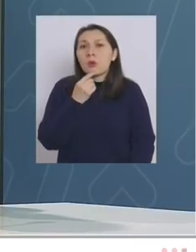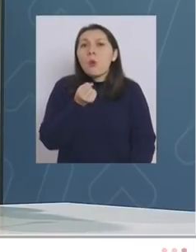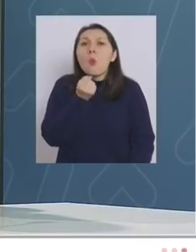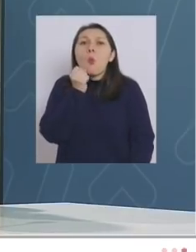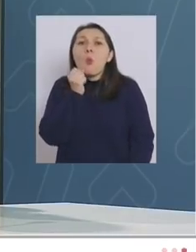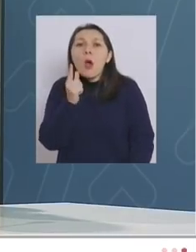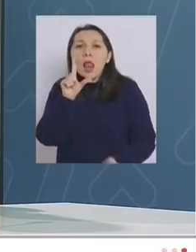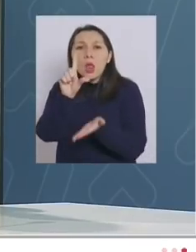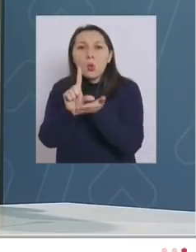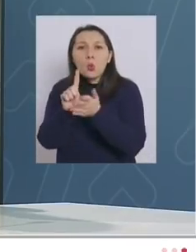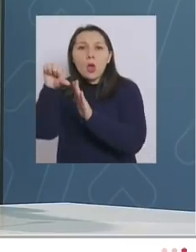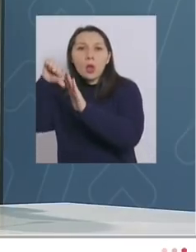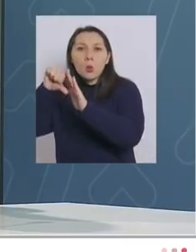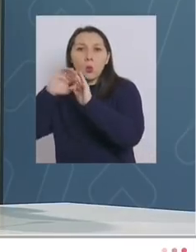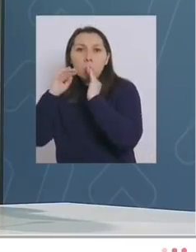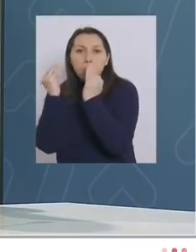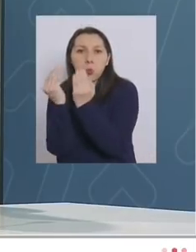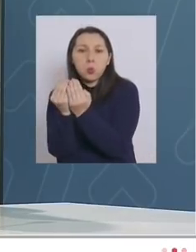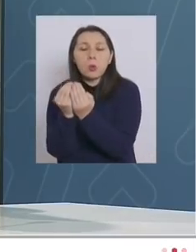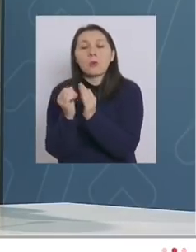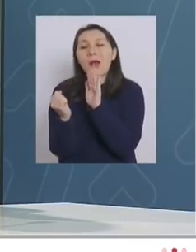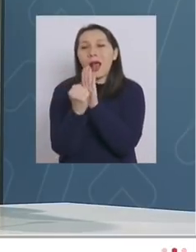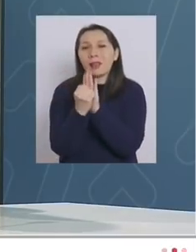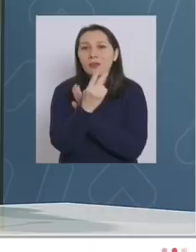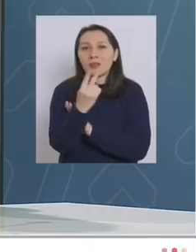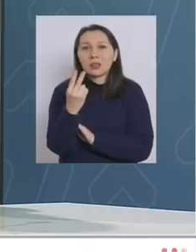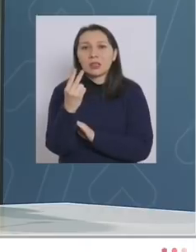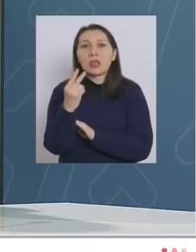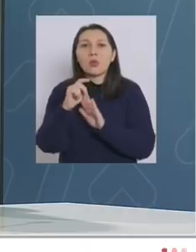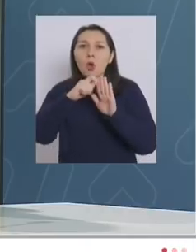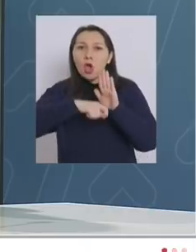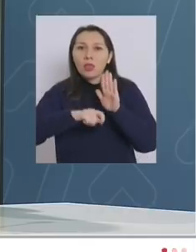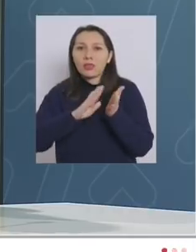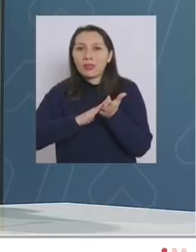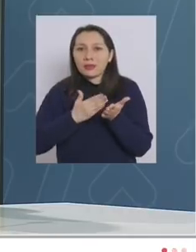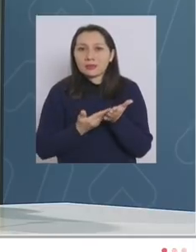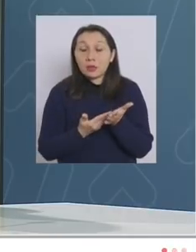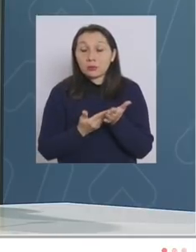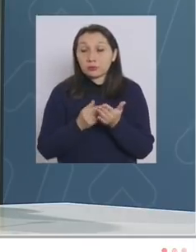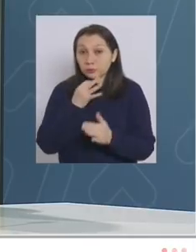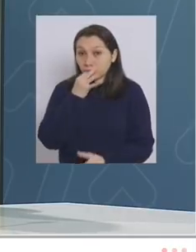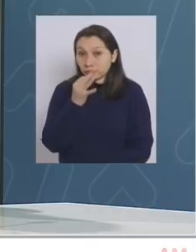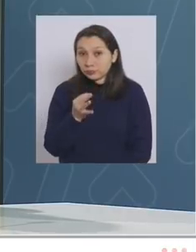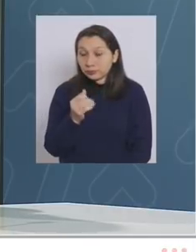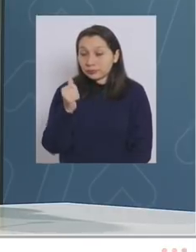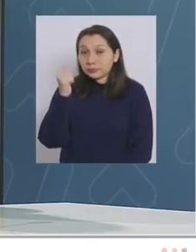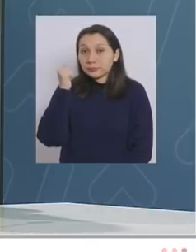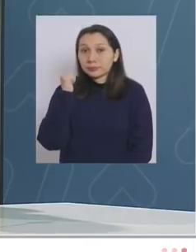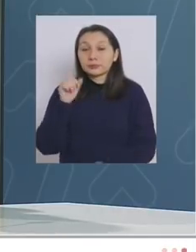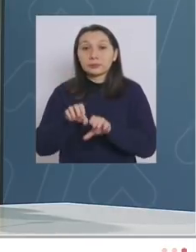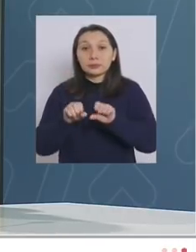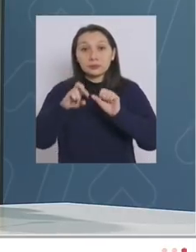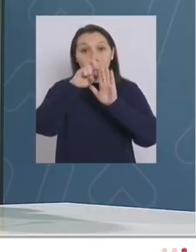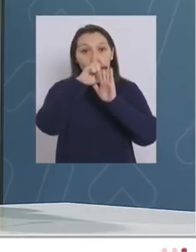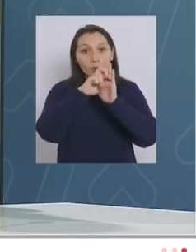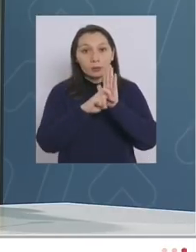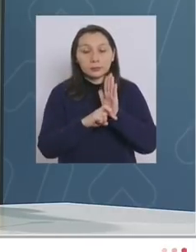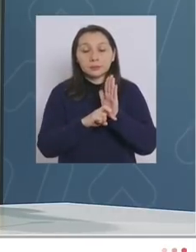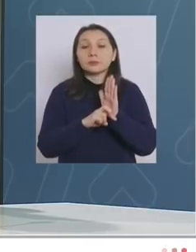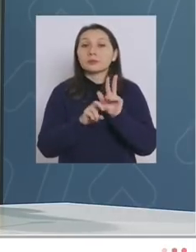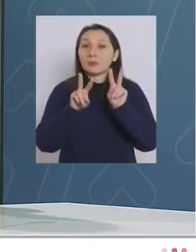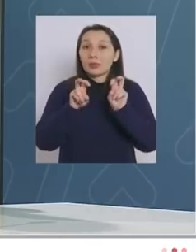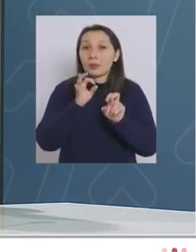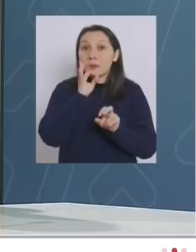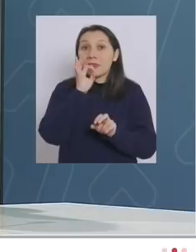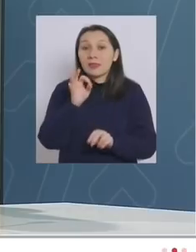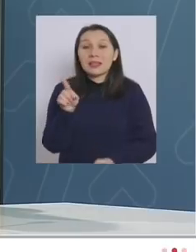lugar de la cuarentena según el artículo 22 del Código Sanitario. Como dije ayer, de acuerdo al protocolo y a lo